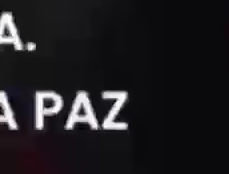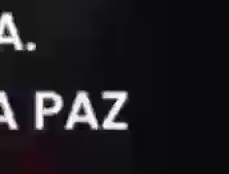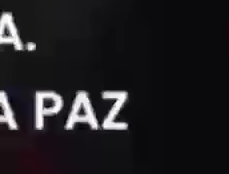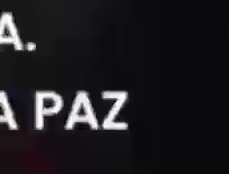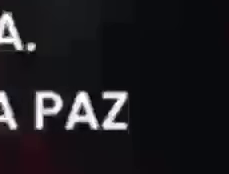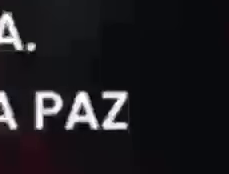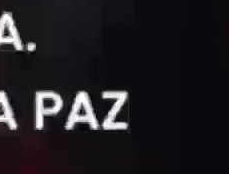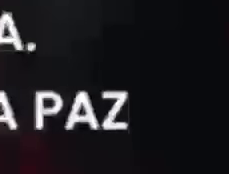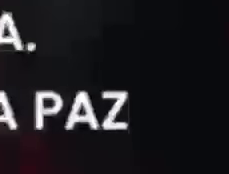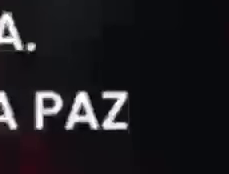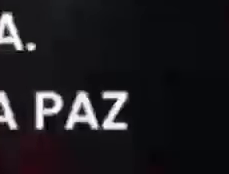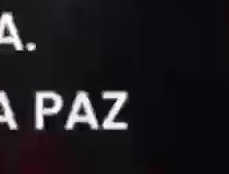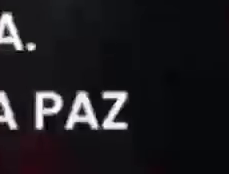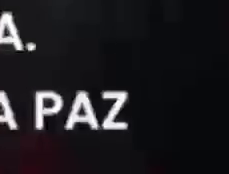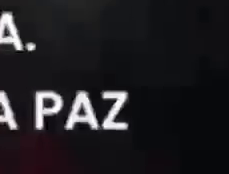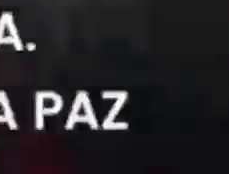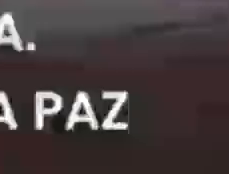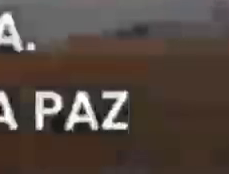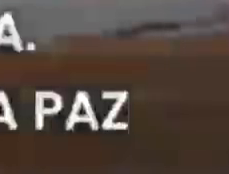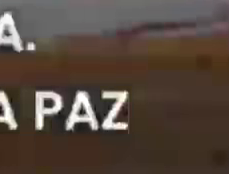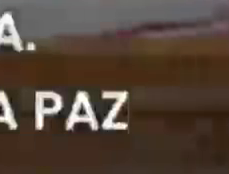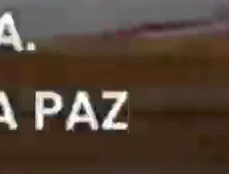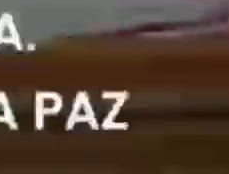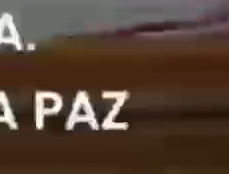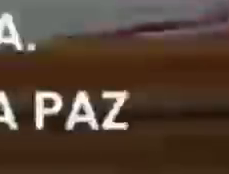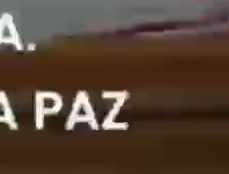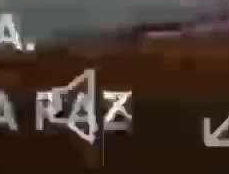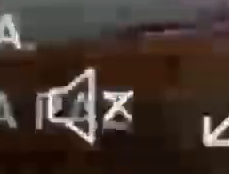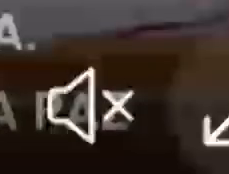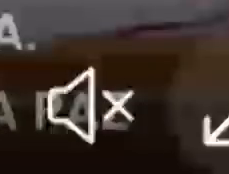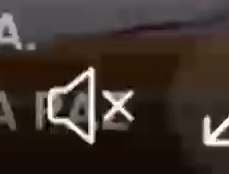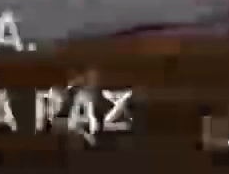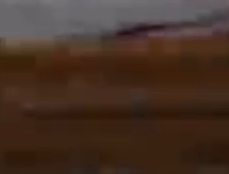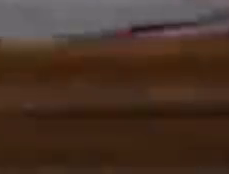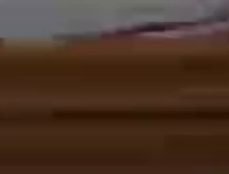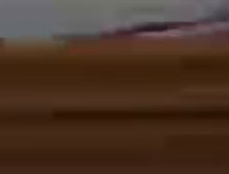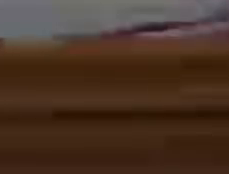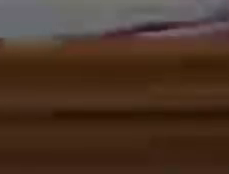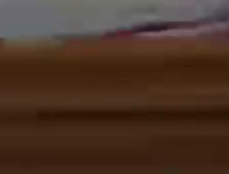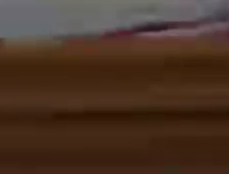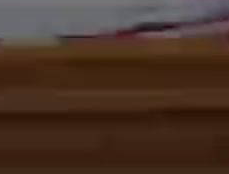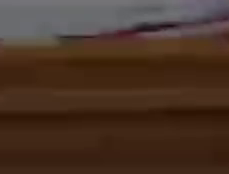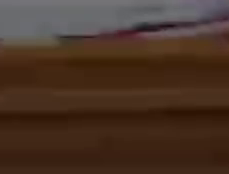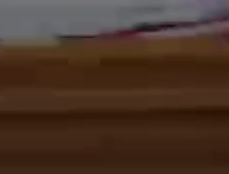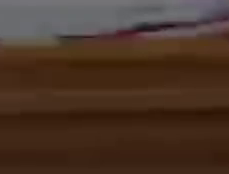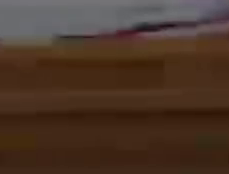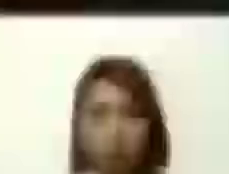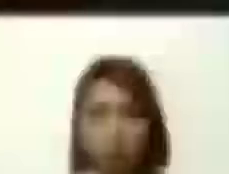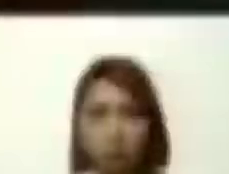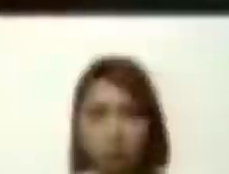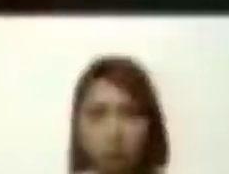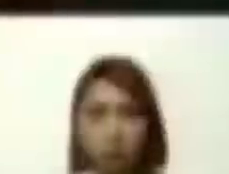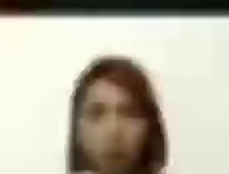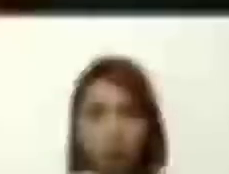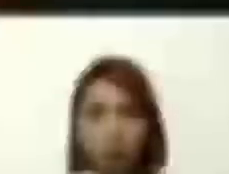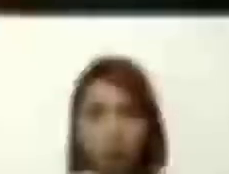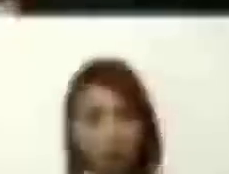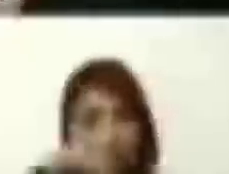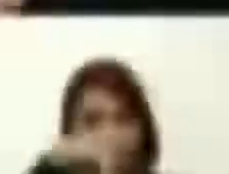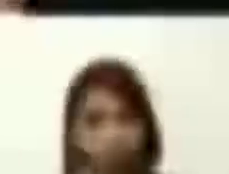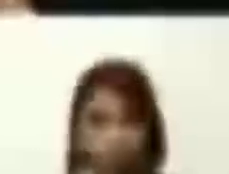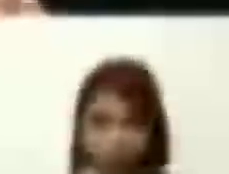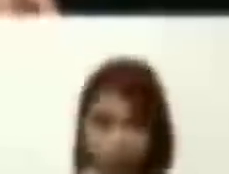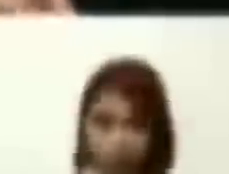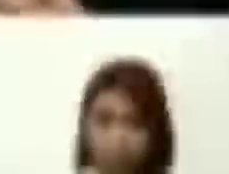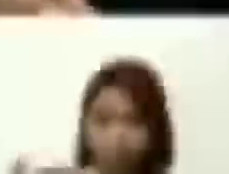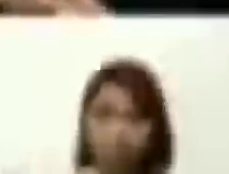una reestructuración de su administración pública para ir sacando de nómina a reposero, a gente que murió, a gente que se fue, a gente que